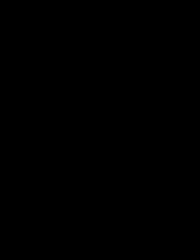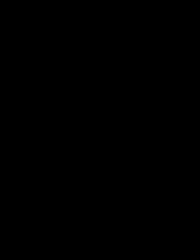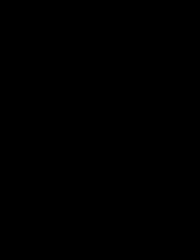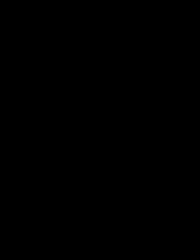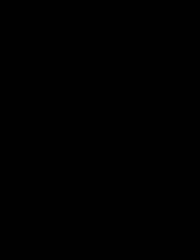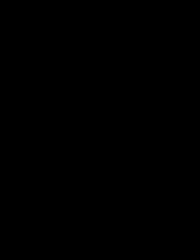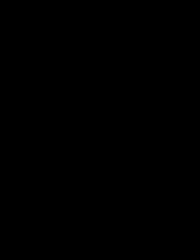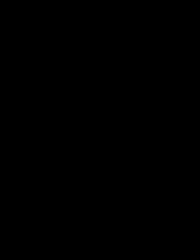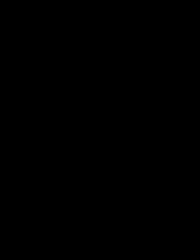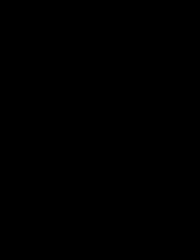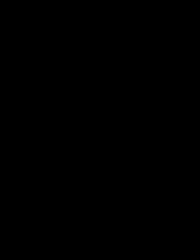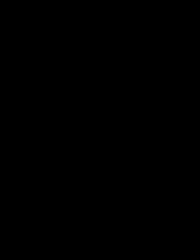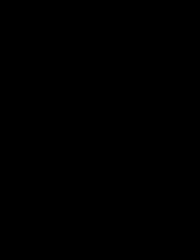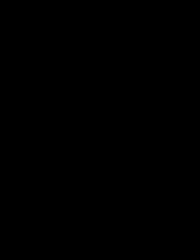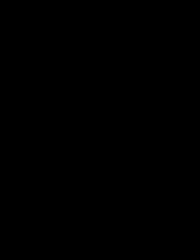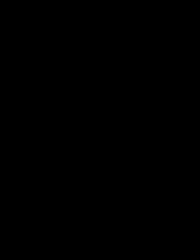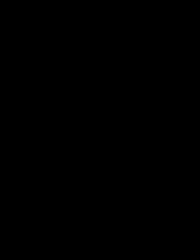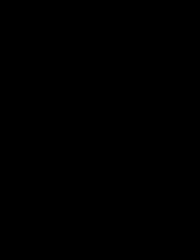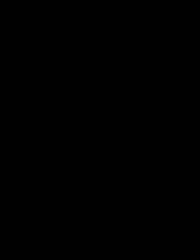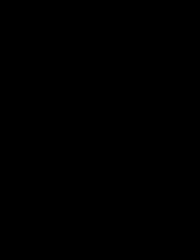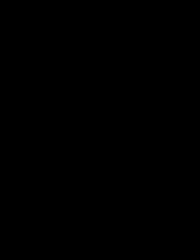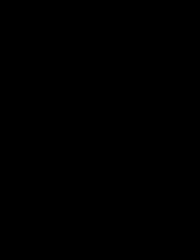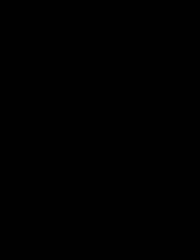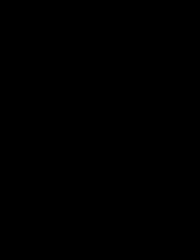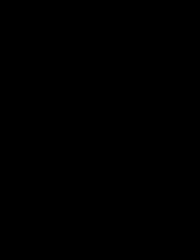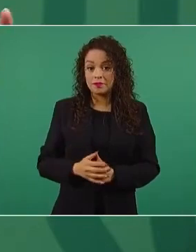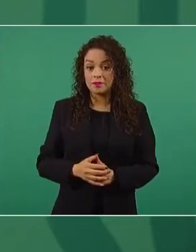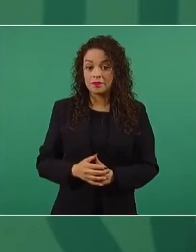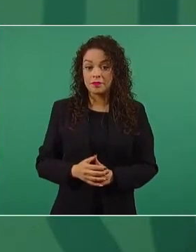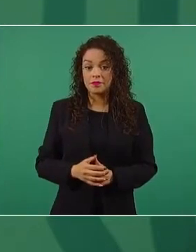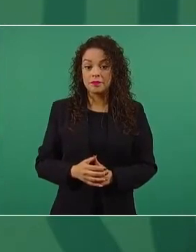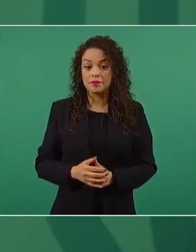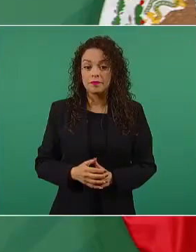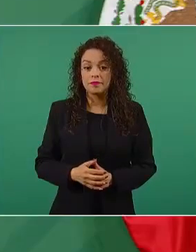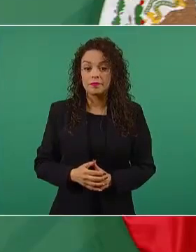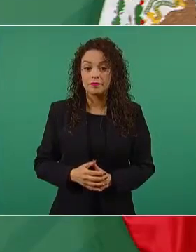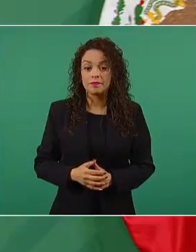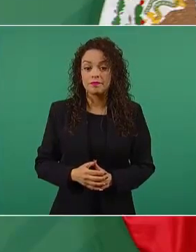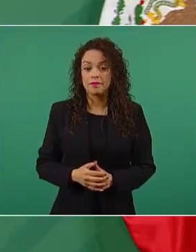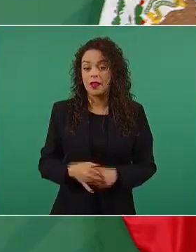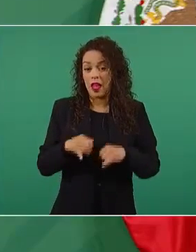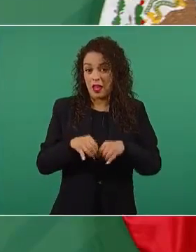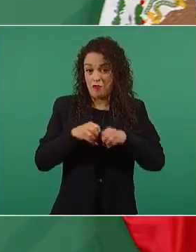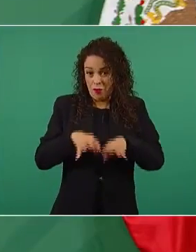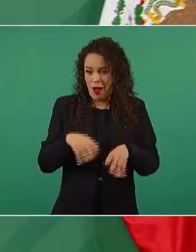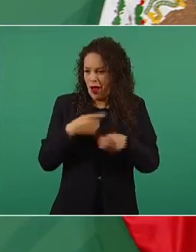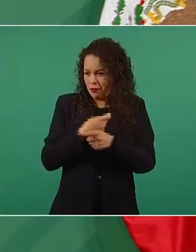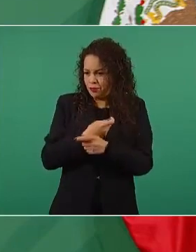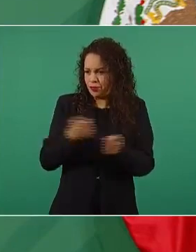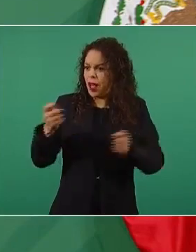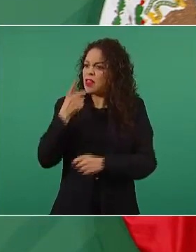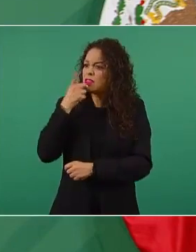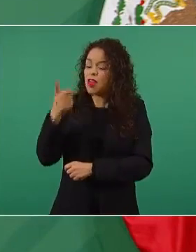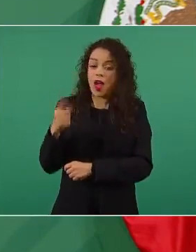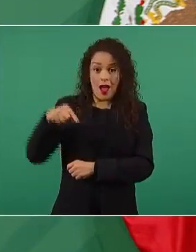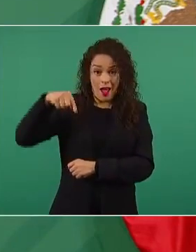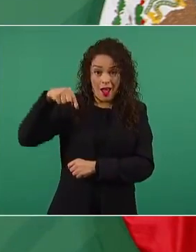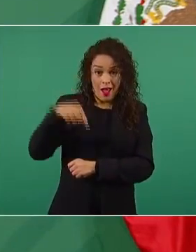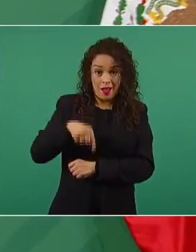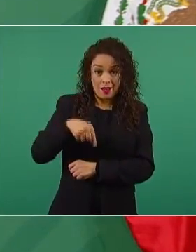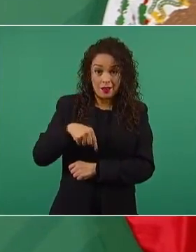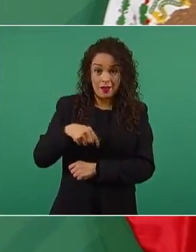quien ha sido propuesto por el presidente andrés manuel lópez obrador para ser gobernador del banco de méxico dijo que querétaro